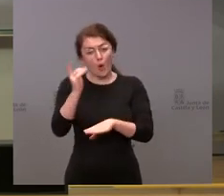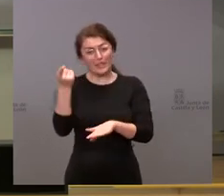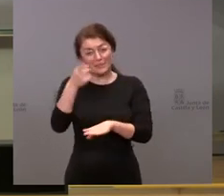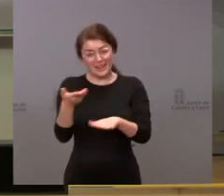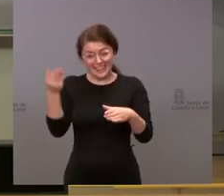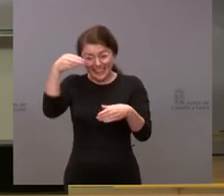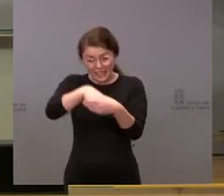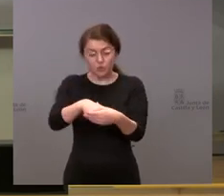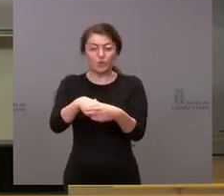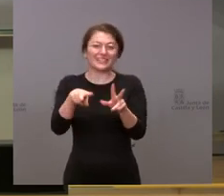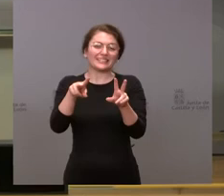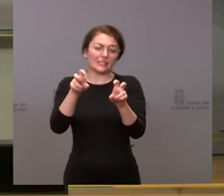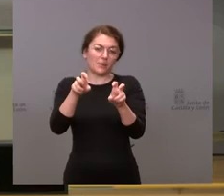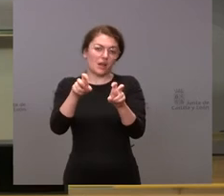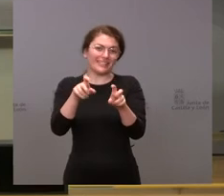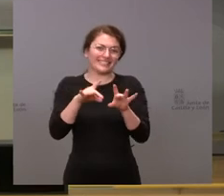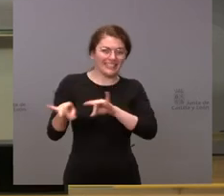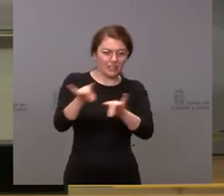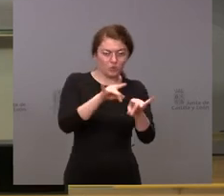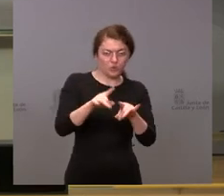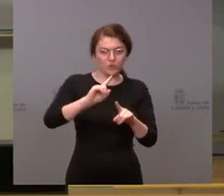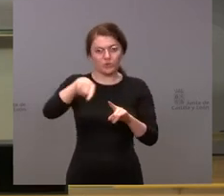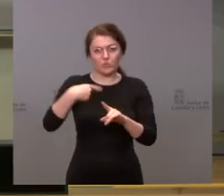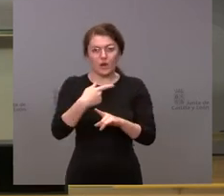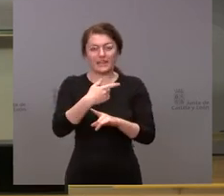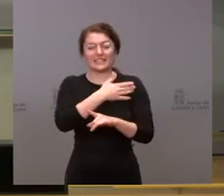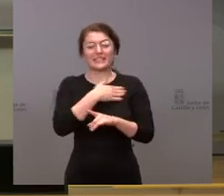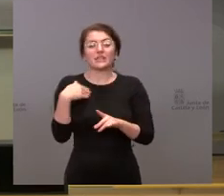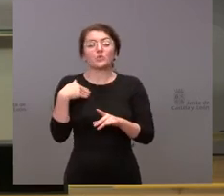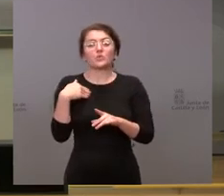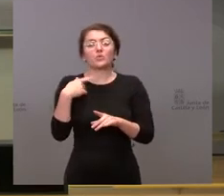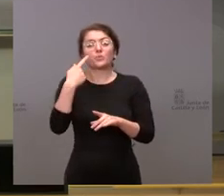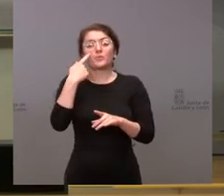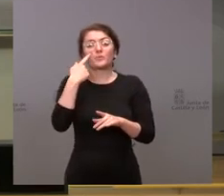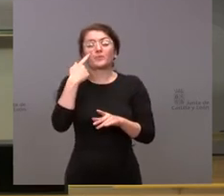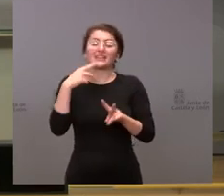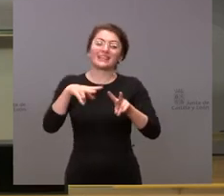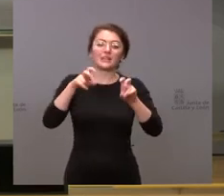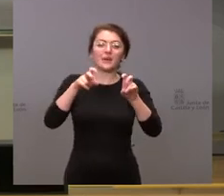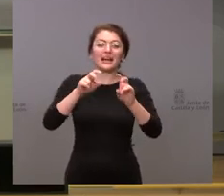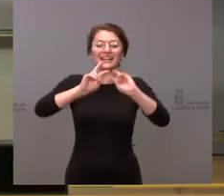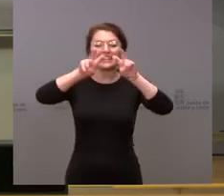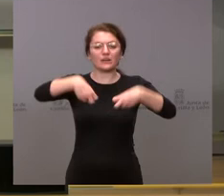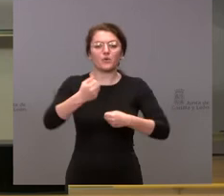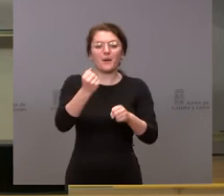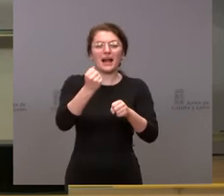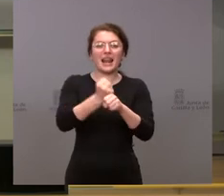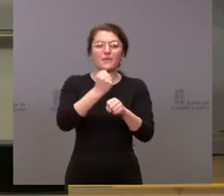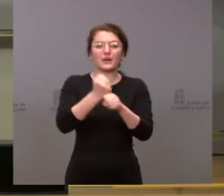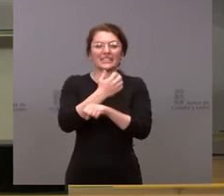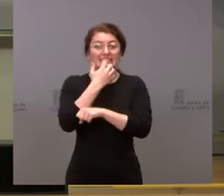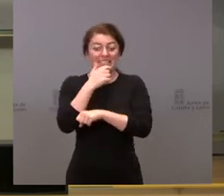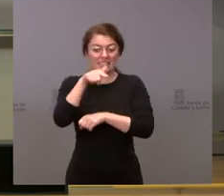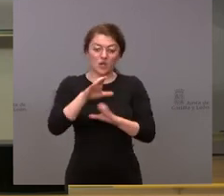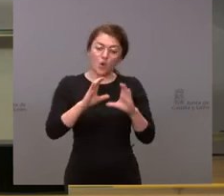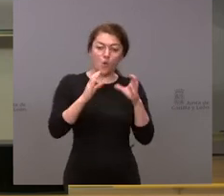territorio y luego le quería pedir una valoración de la reforma laboral si la junta de castilla y léon se siente cómoda con el no de su